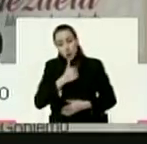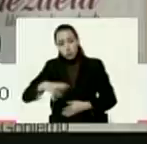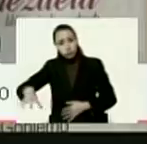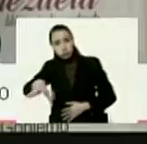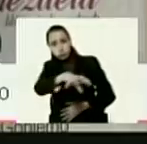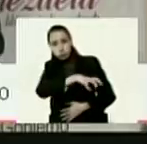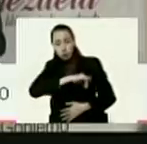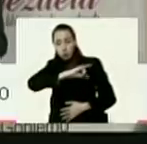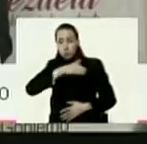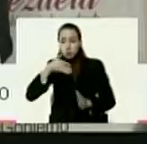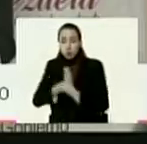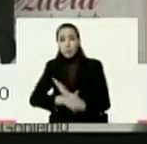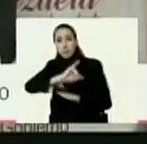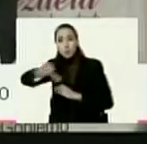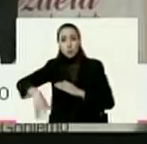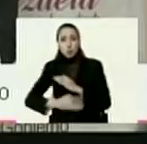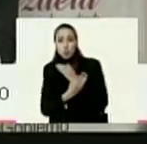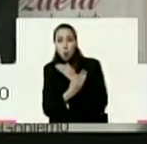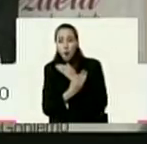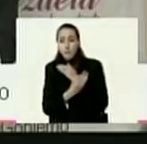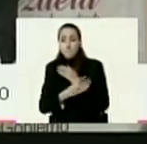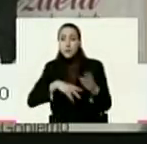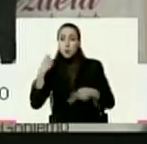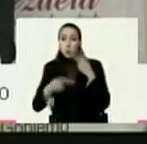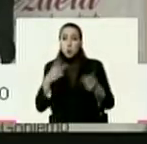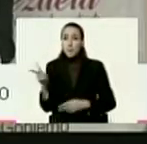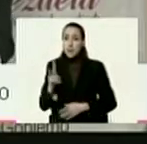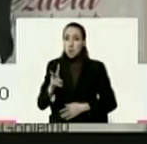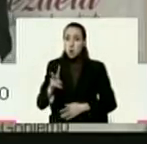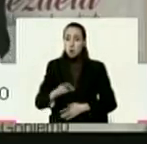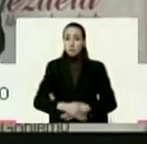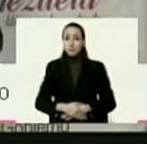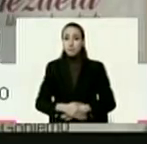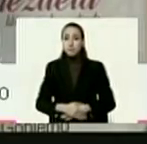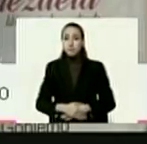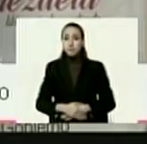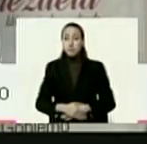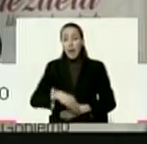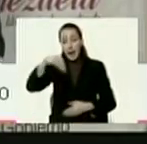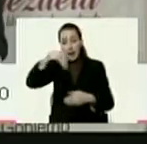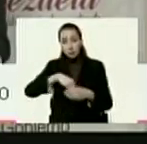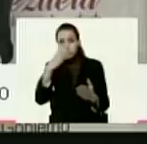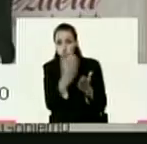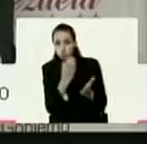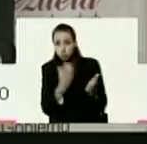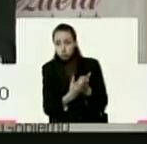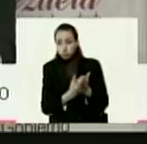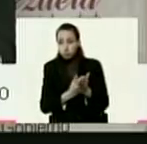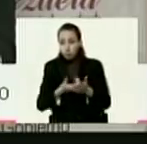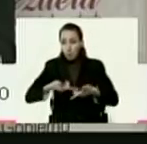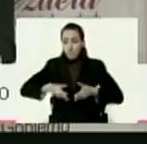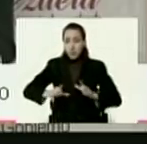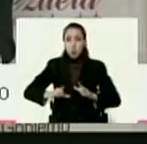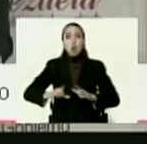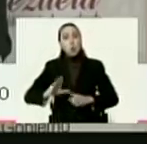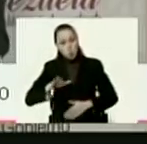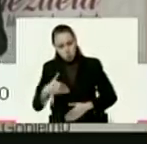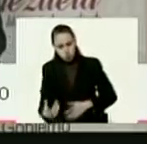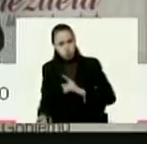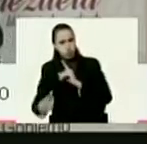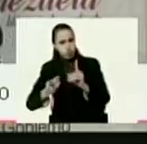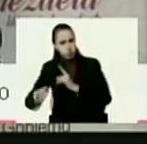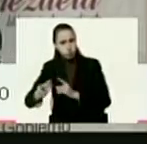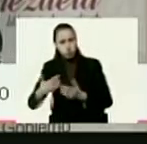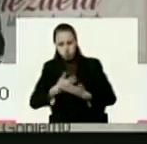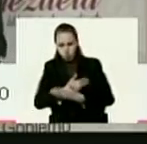guaidocismo en la política venezolana. Si todo ocurre dentro del margen de la Constitución, estamos dispuestos a discutir y a hablar con todas y